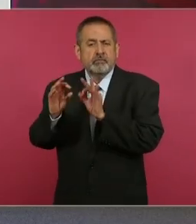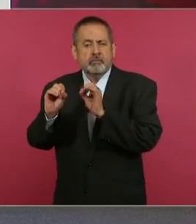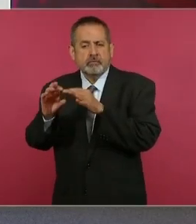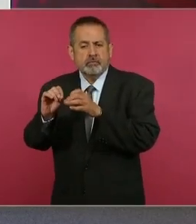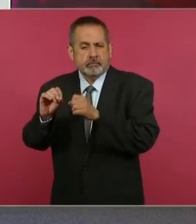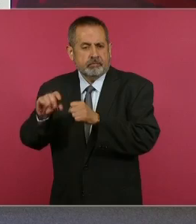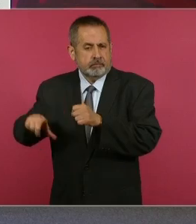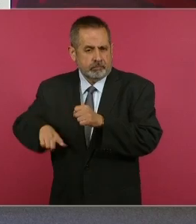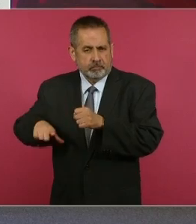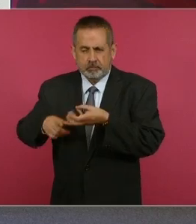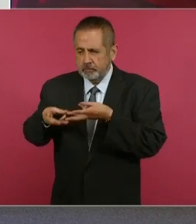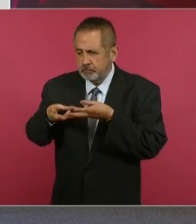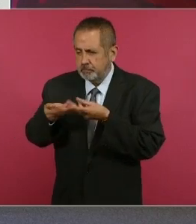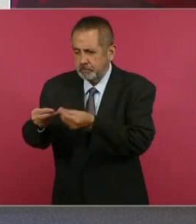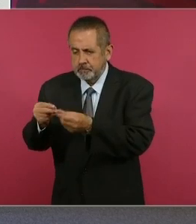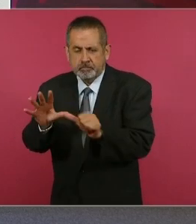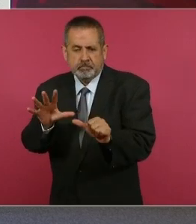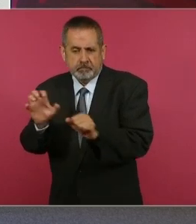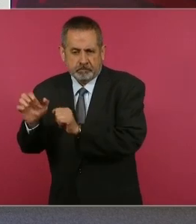5 veces,